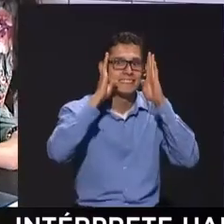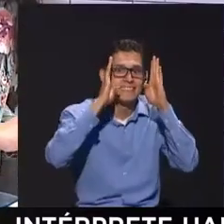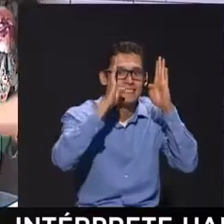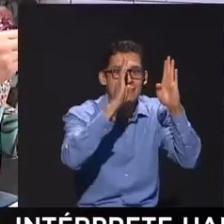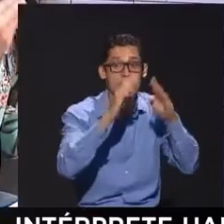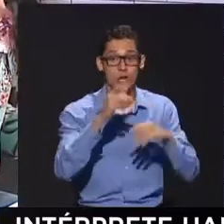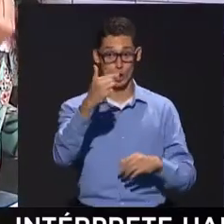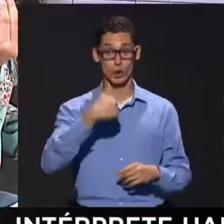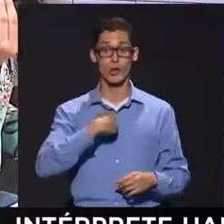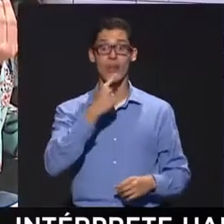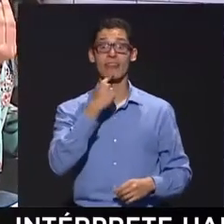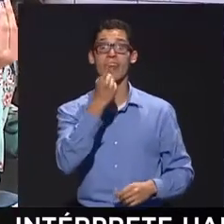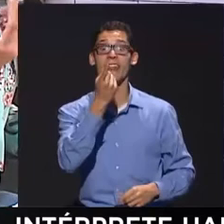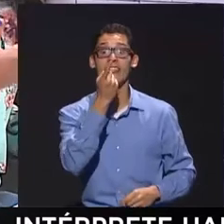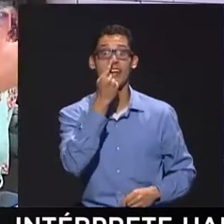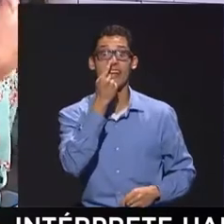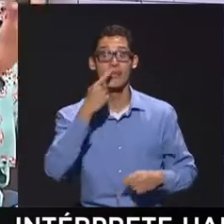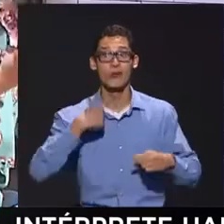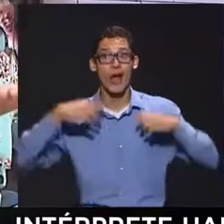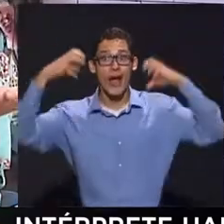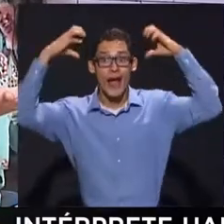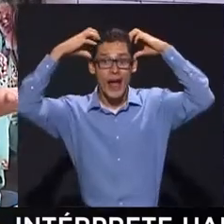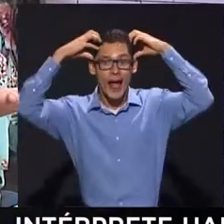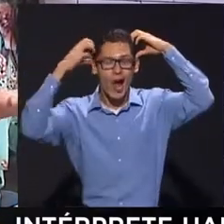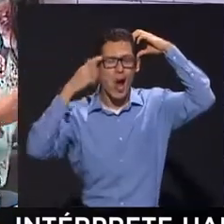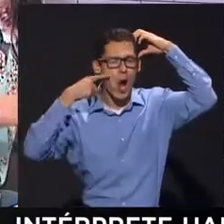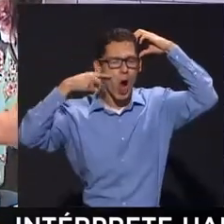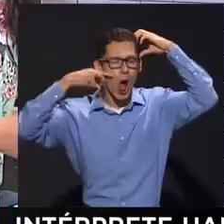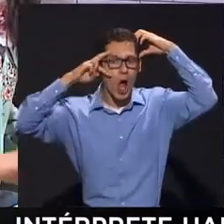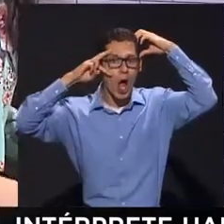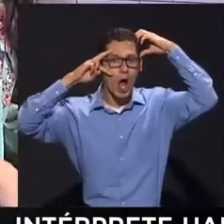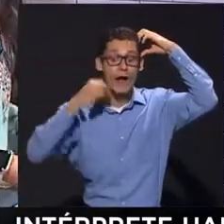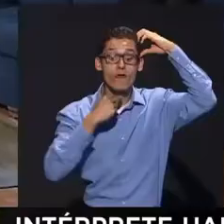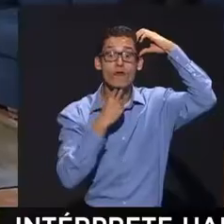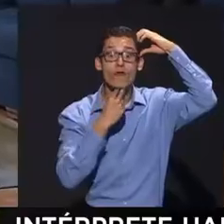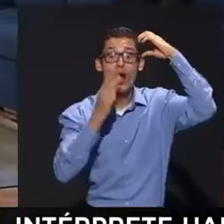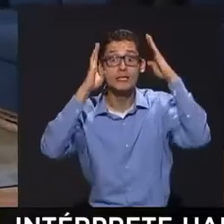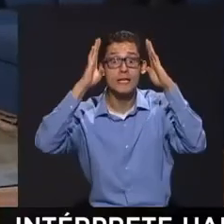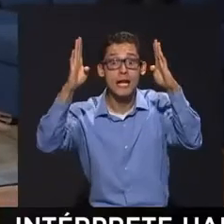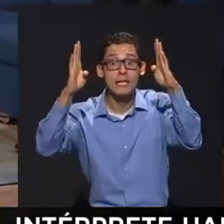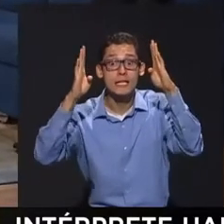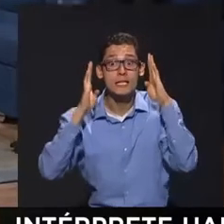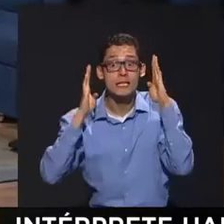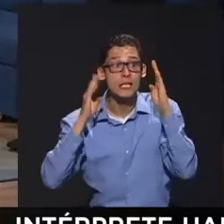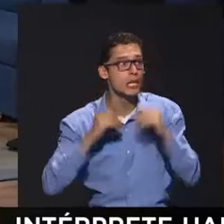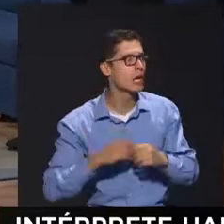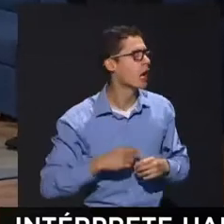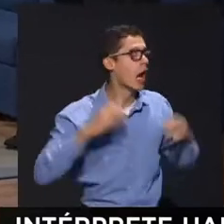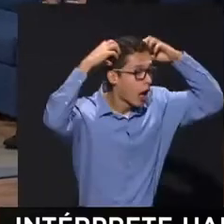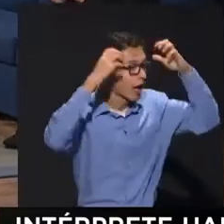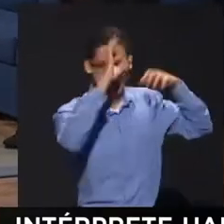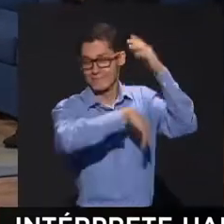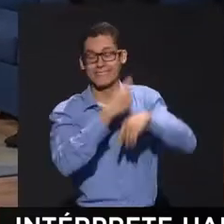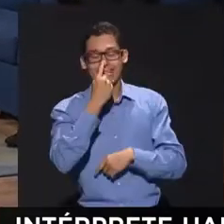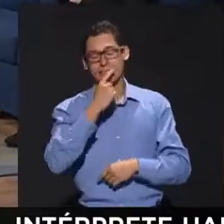de la instrucción? Si era de lo que hiciera o lo que dijeras. Ok. Nati, ¿a ti qué te pasó? Al principio